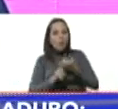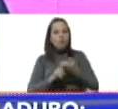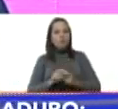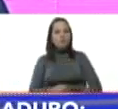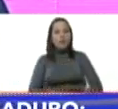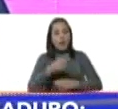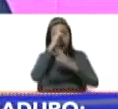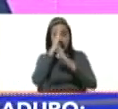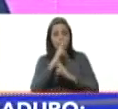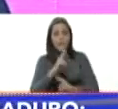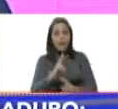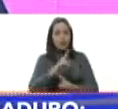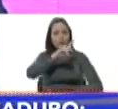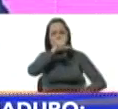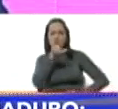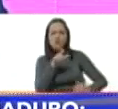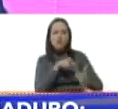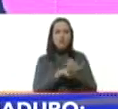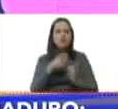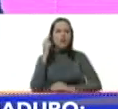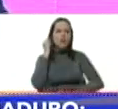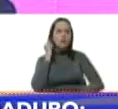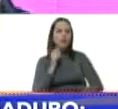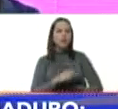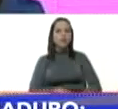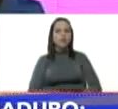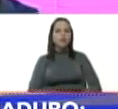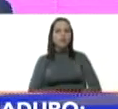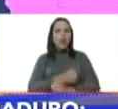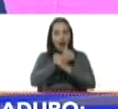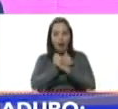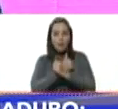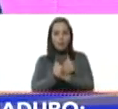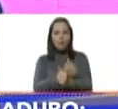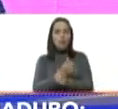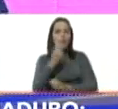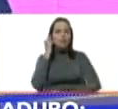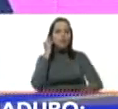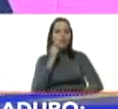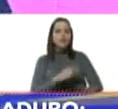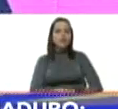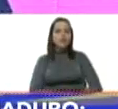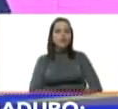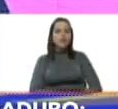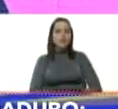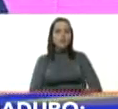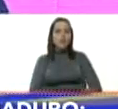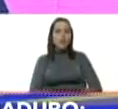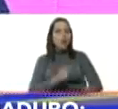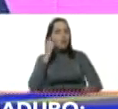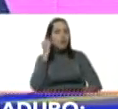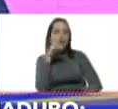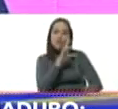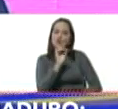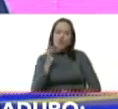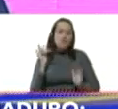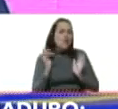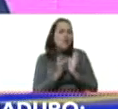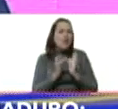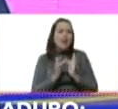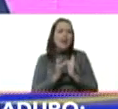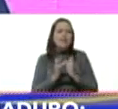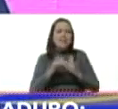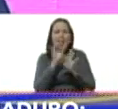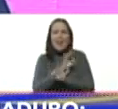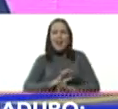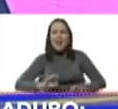El respeto absoluto a la mujer, el amor a la mujer. A la mujer no se le toca ni con el pétalo de